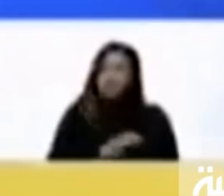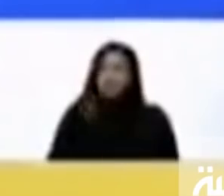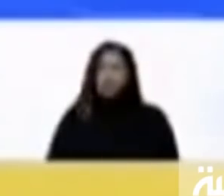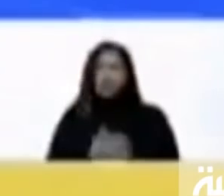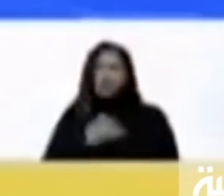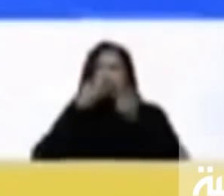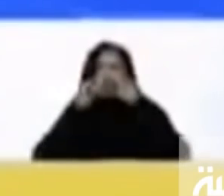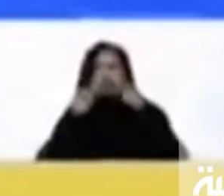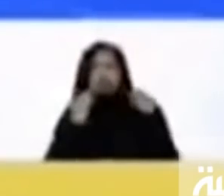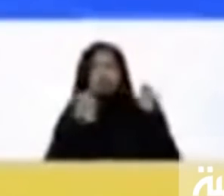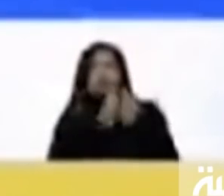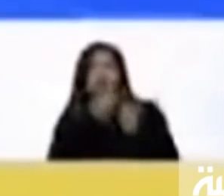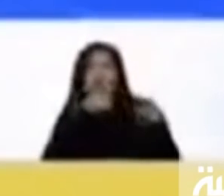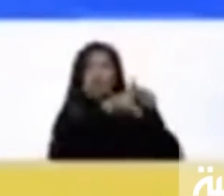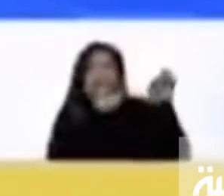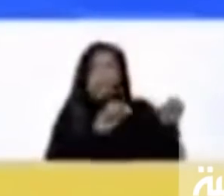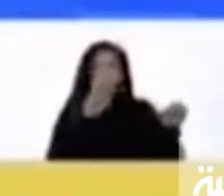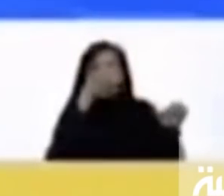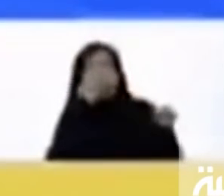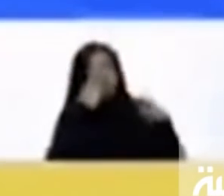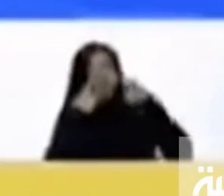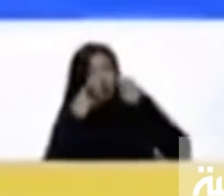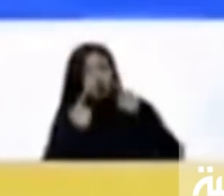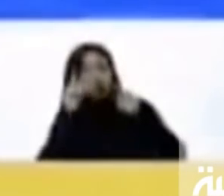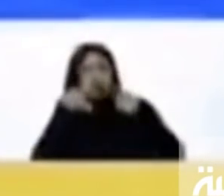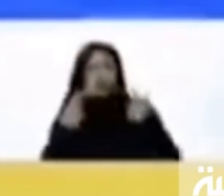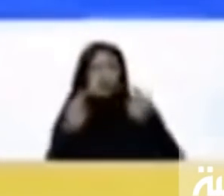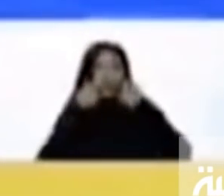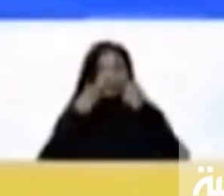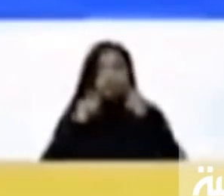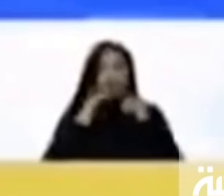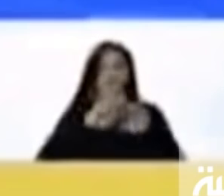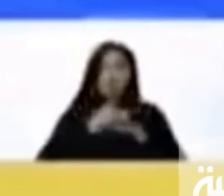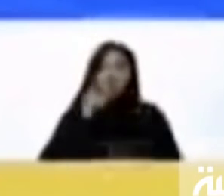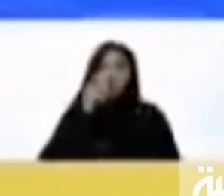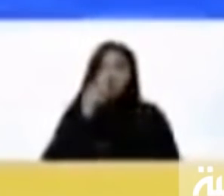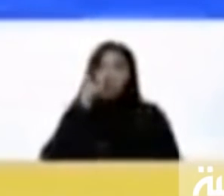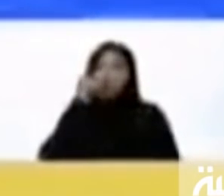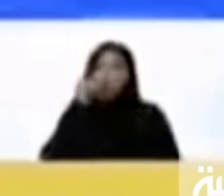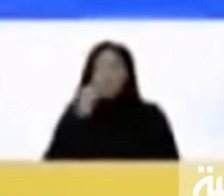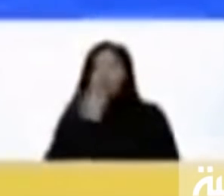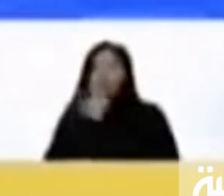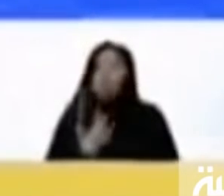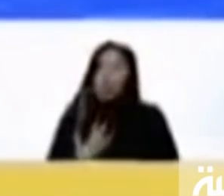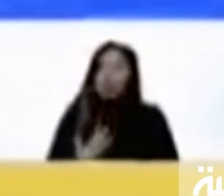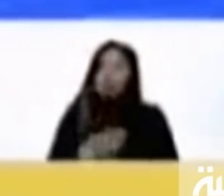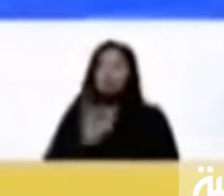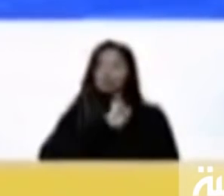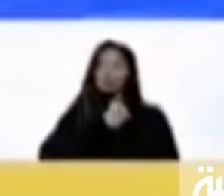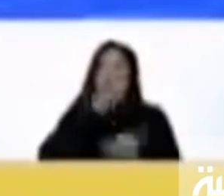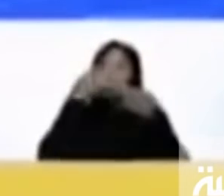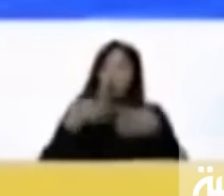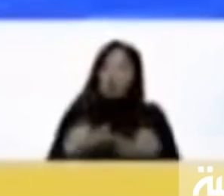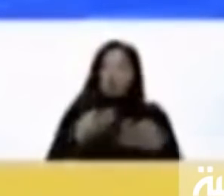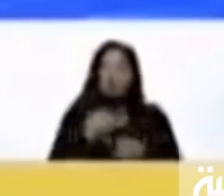Yo lloré con él. Cuando lo vi llorando lloré. Porque es un muchacho bueno, auténtico,